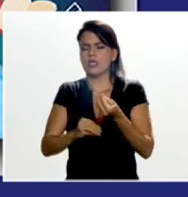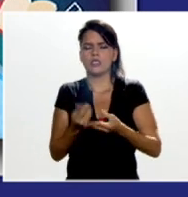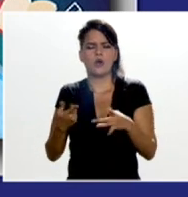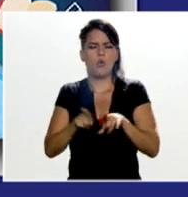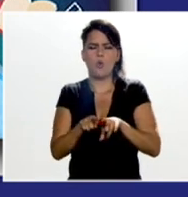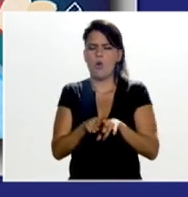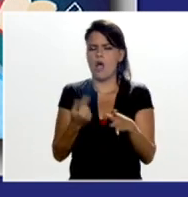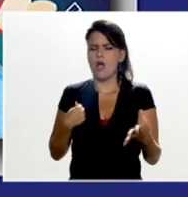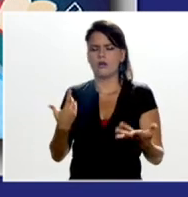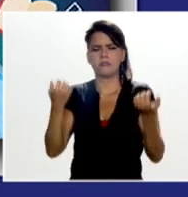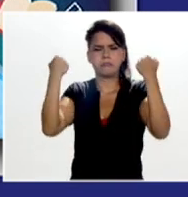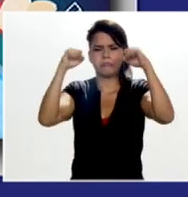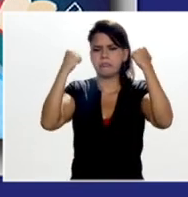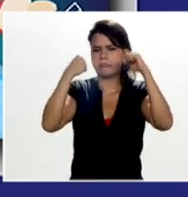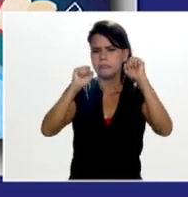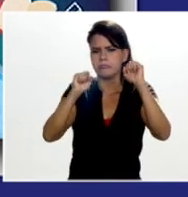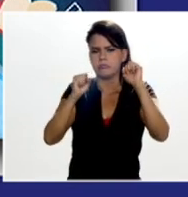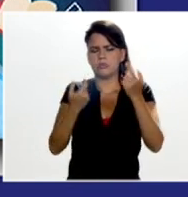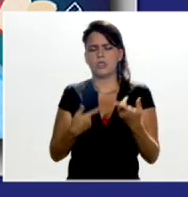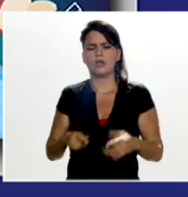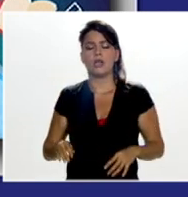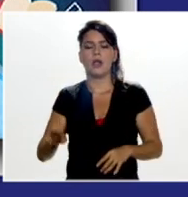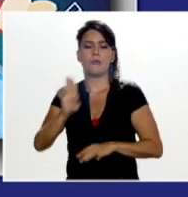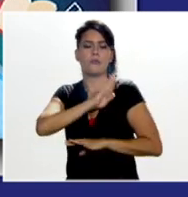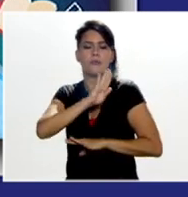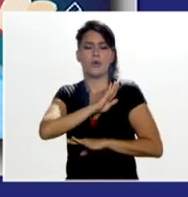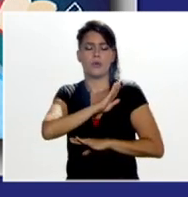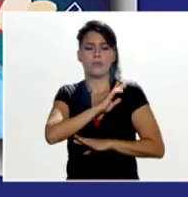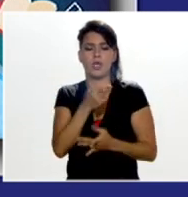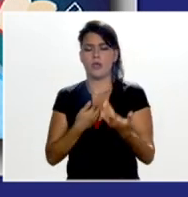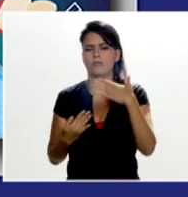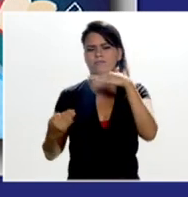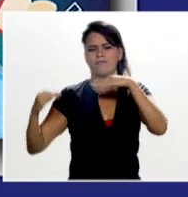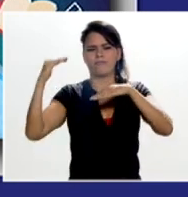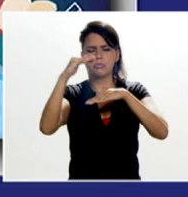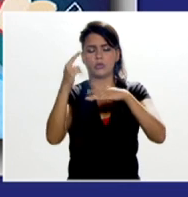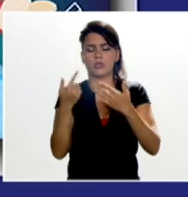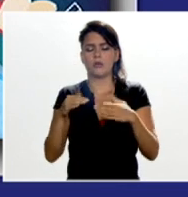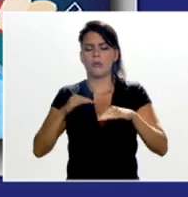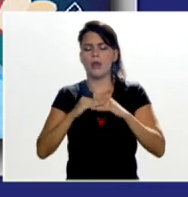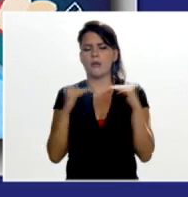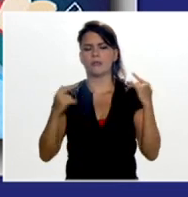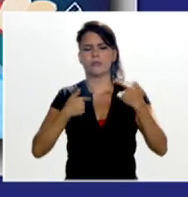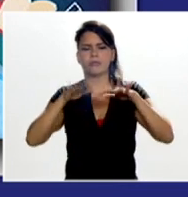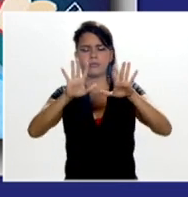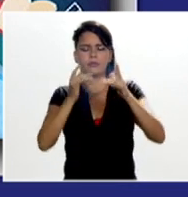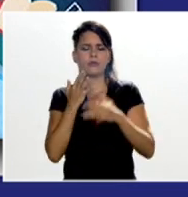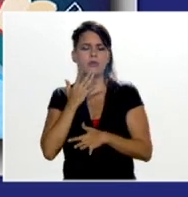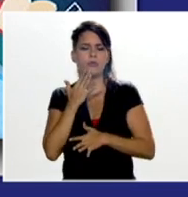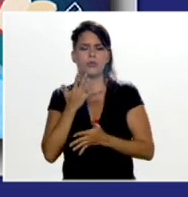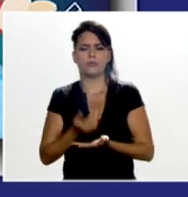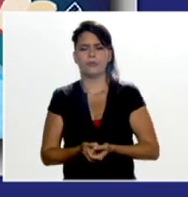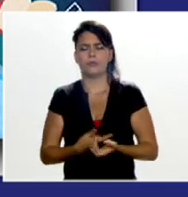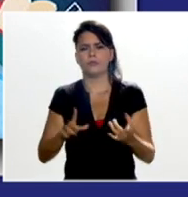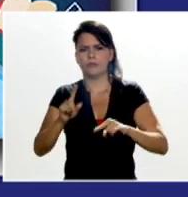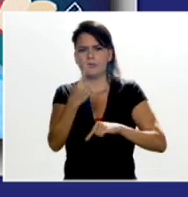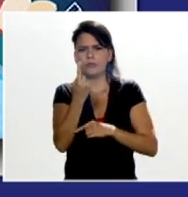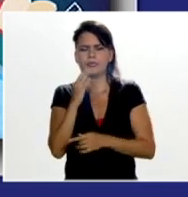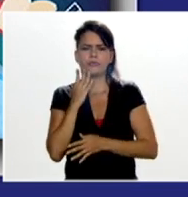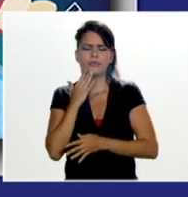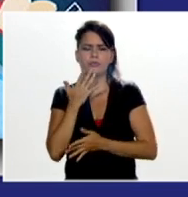coeficientes y se aplican las propiedades de la potenciación para la base 10. ejemplos. El primer